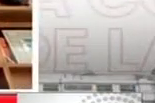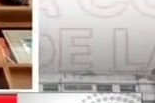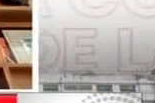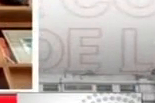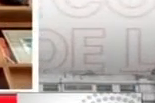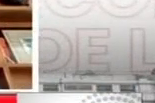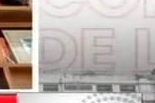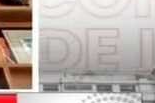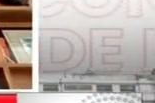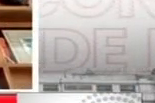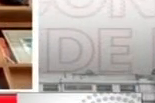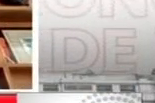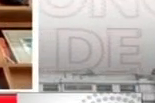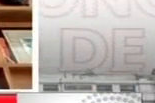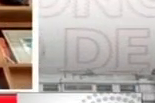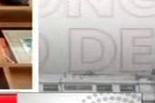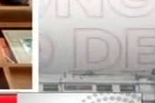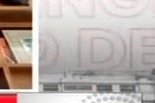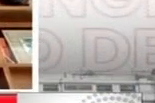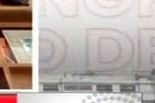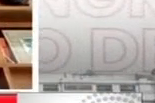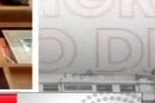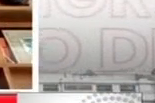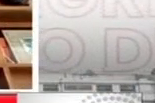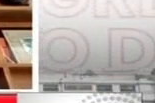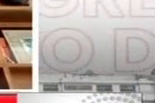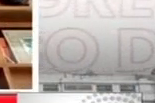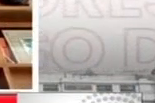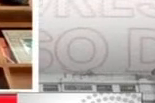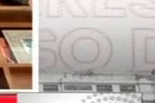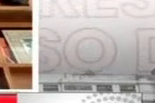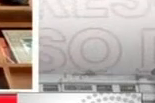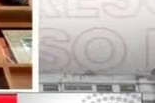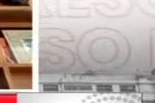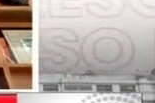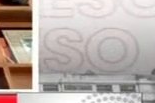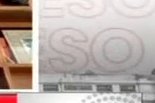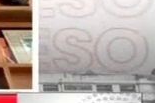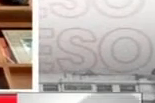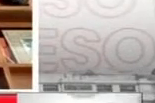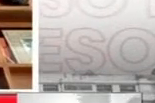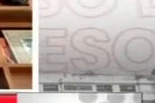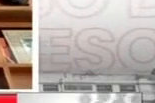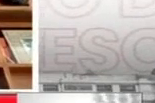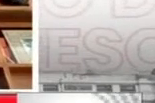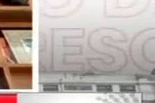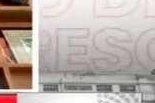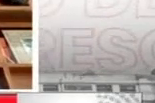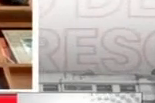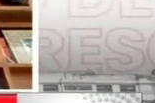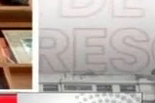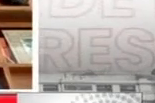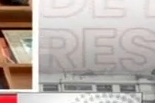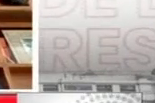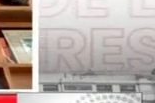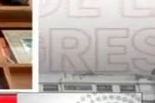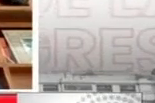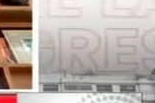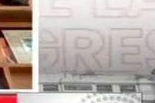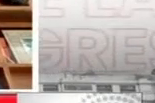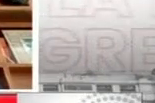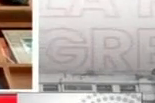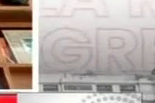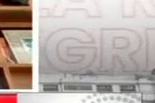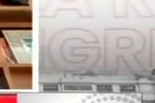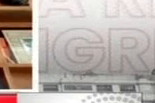de salud, hay un retraso en el pago, se ha suspendido. desde el mes de abril o mayo, me parece. Quisiera